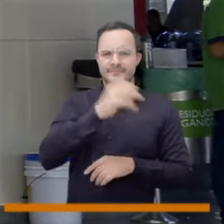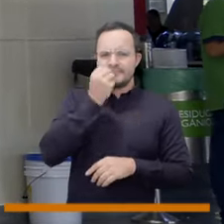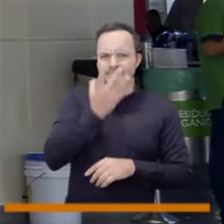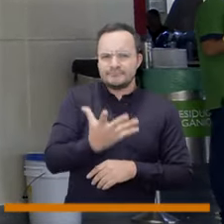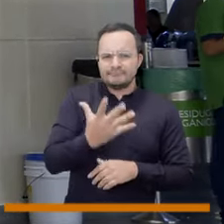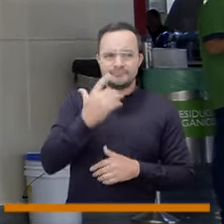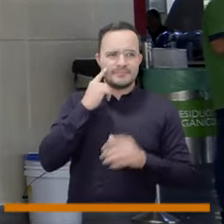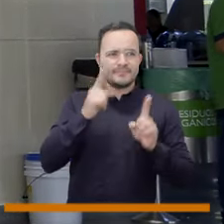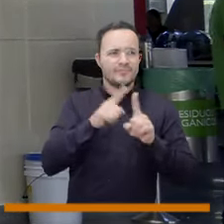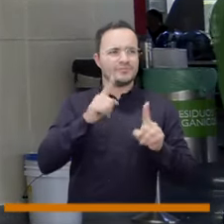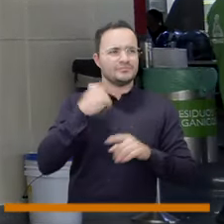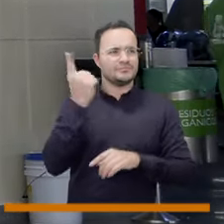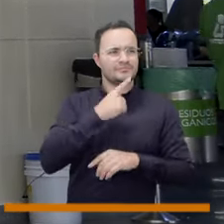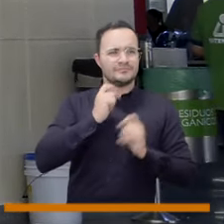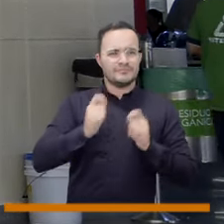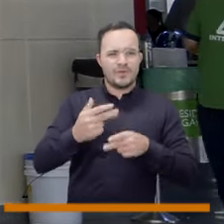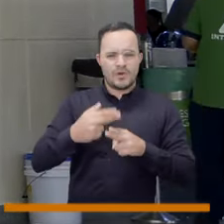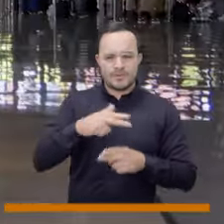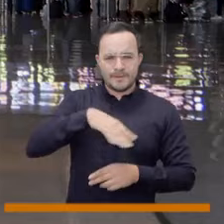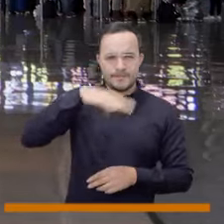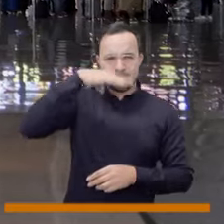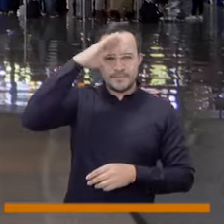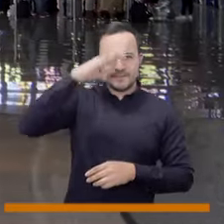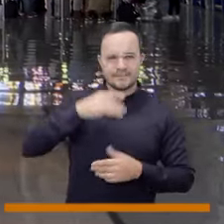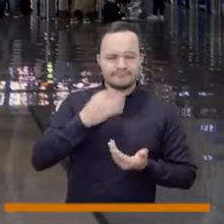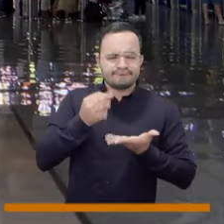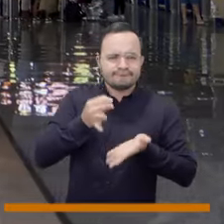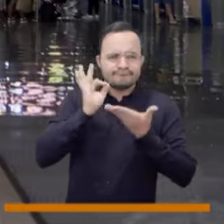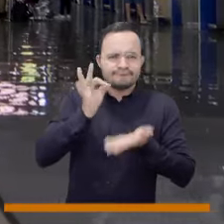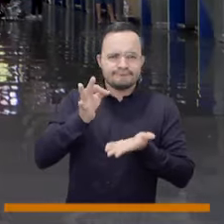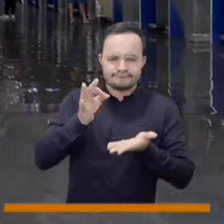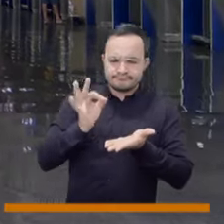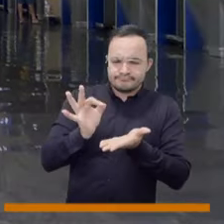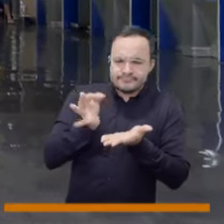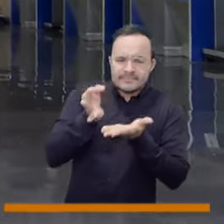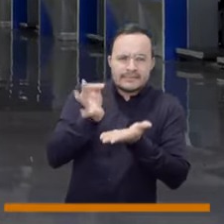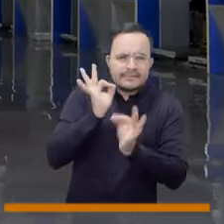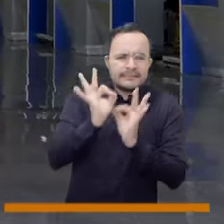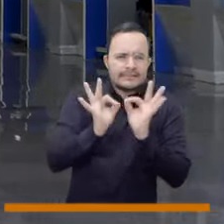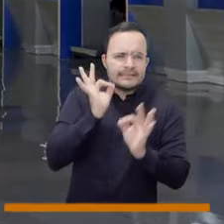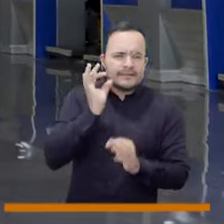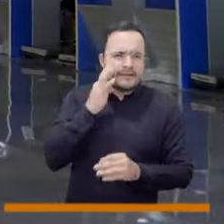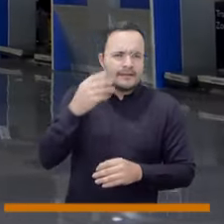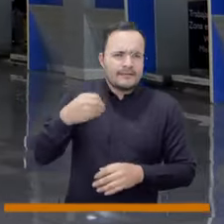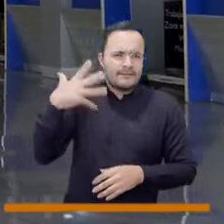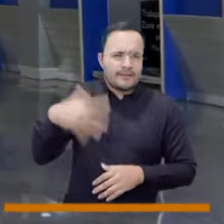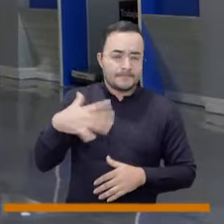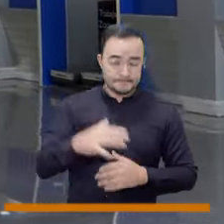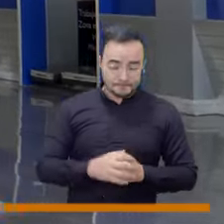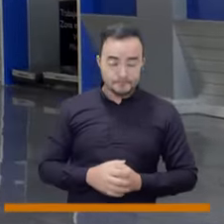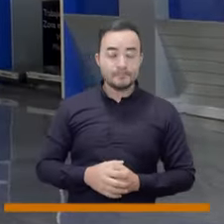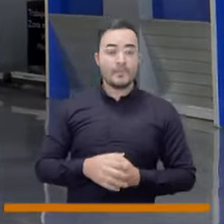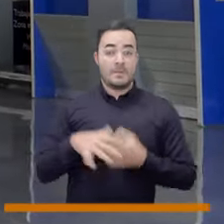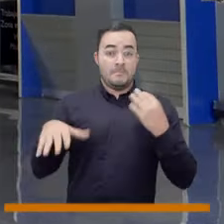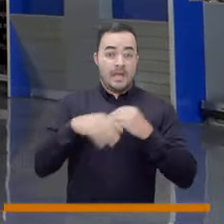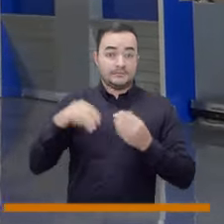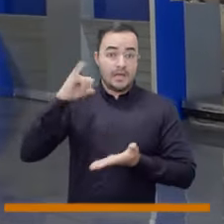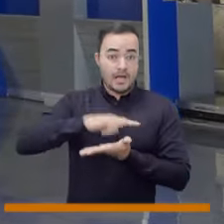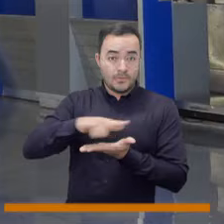de plata, y el aeropuerto ha sido testigo de muchos eventos, también de la llegada de dos papas.